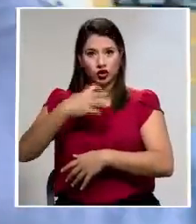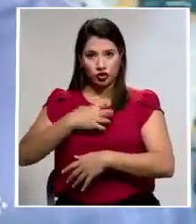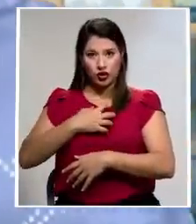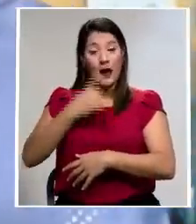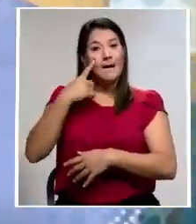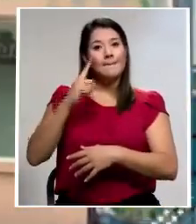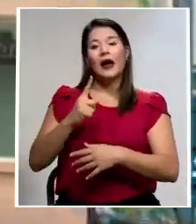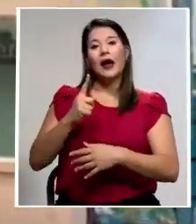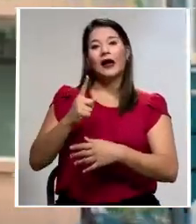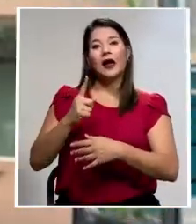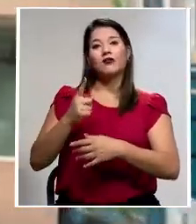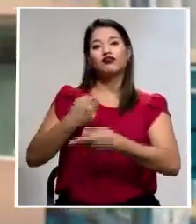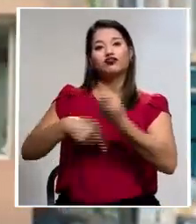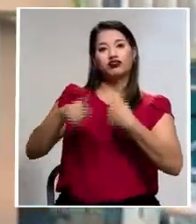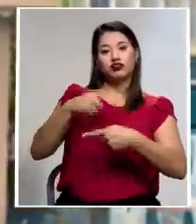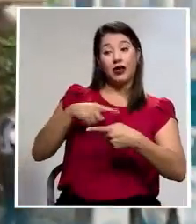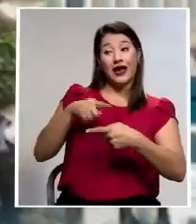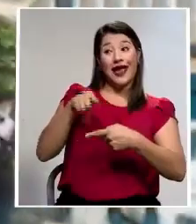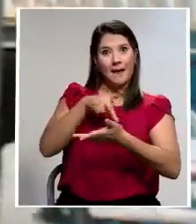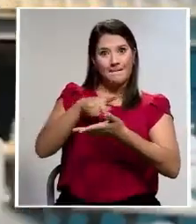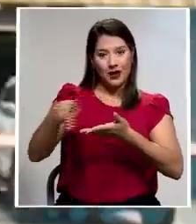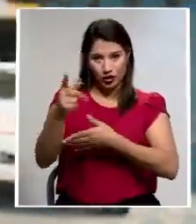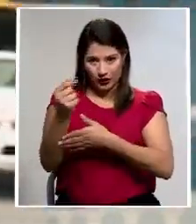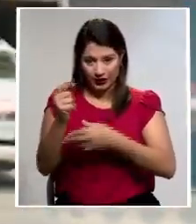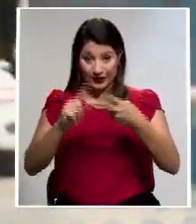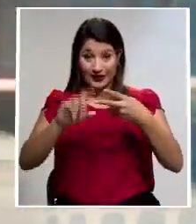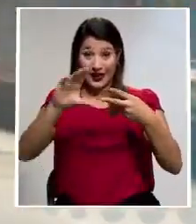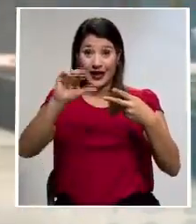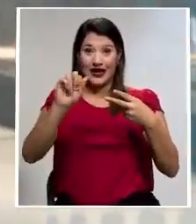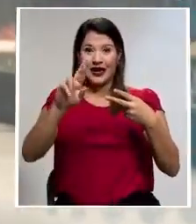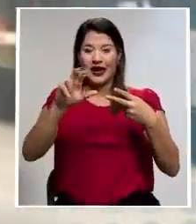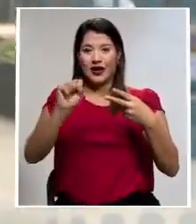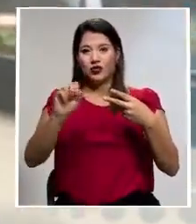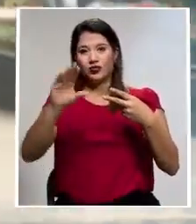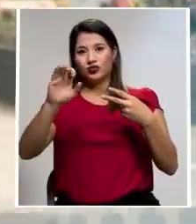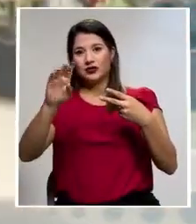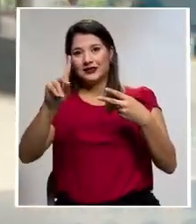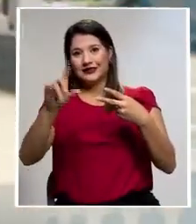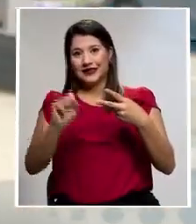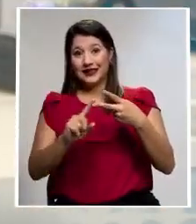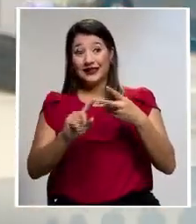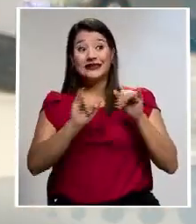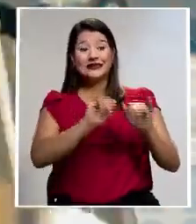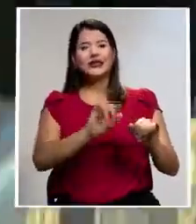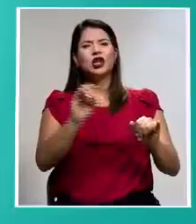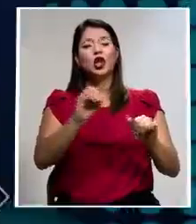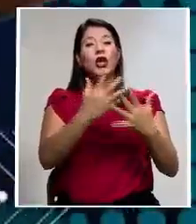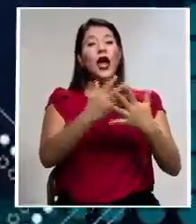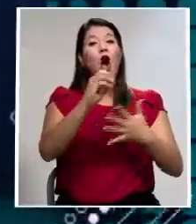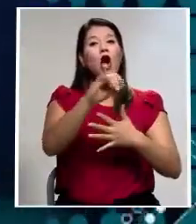fianza. Carlos Cerdas está detenido en celdas del OIJ a la espera de un espacio en alguna cárcel.